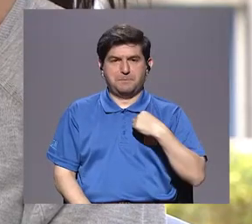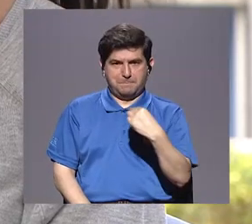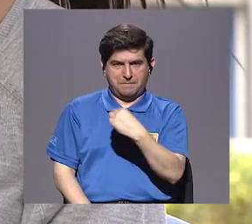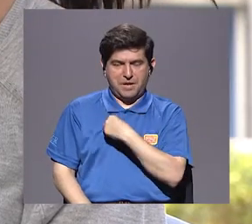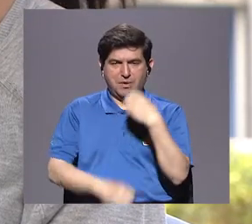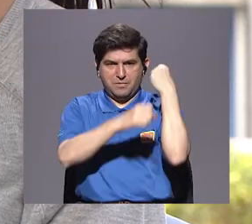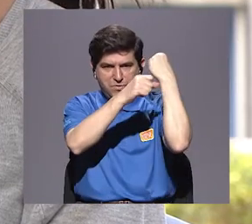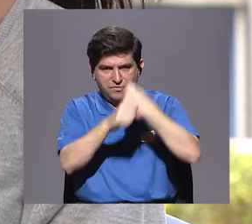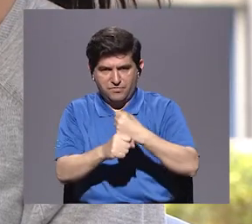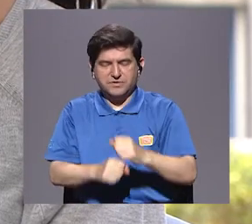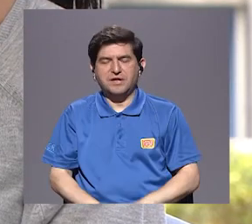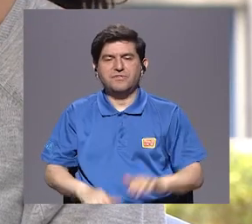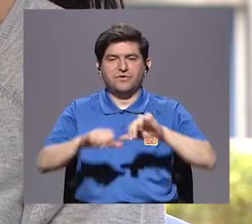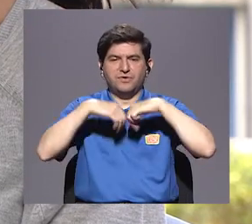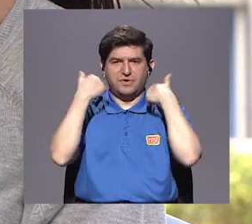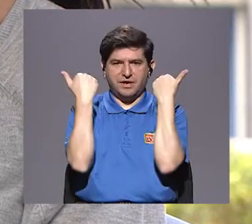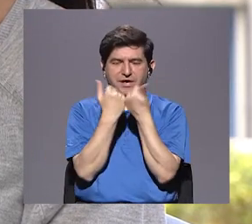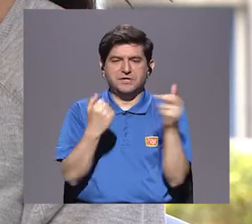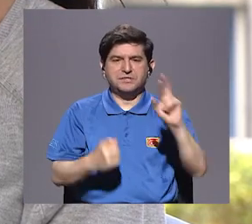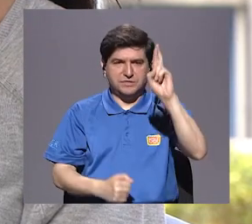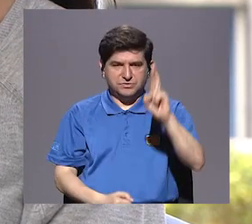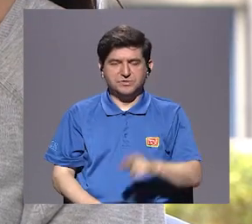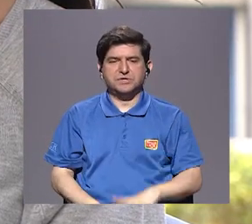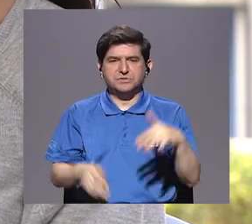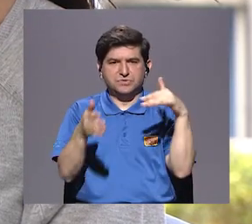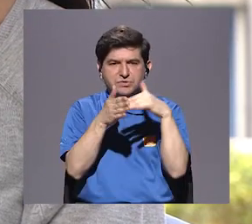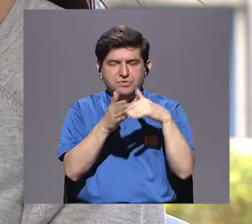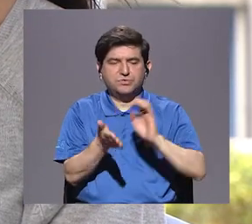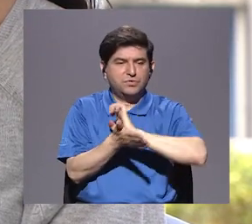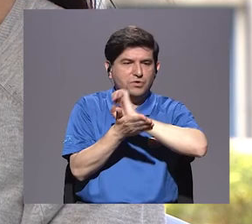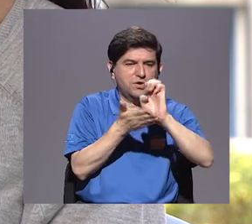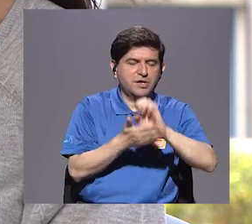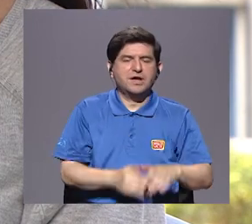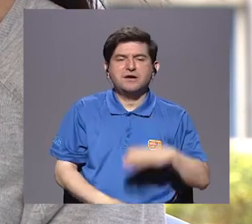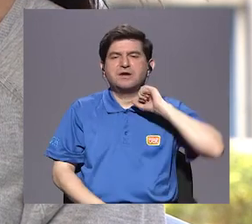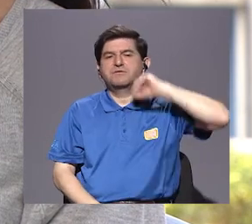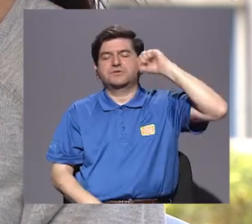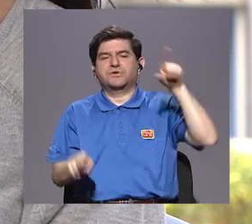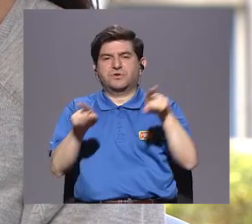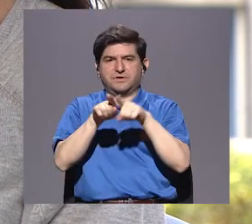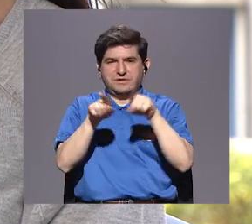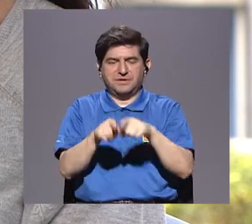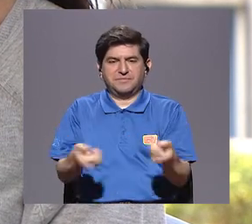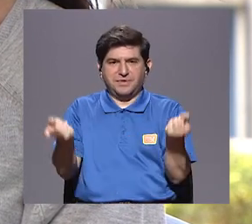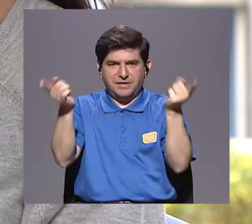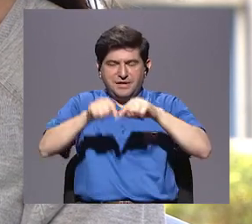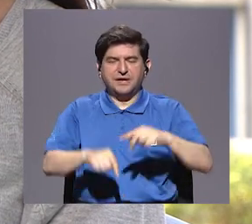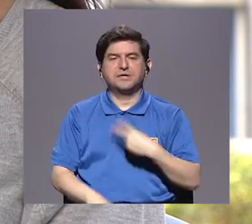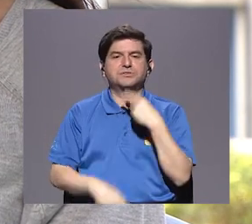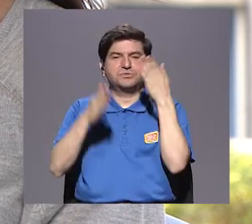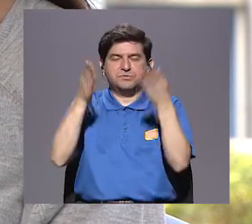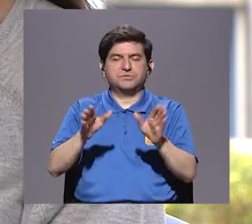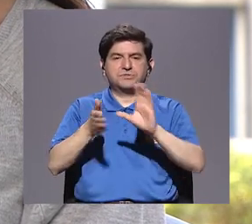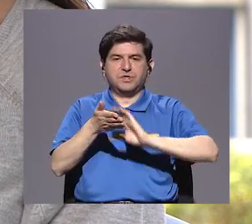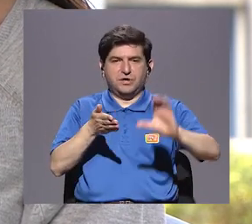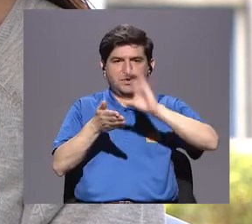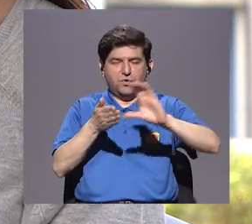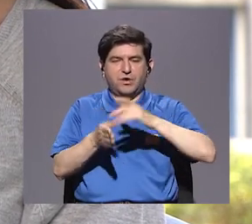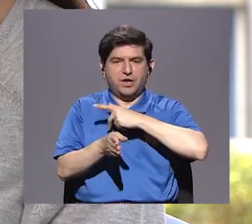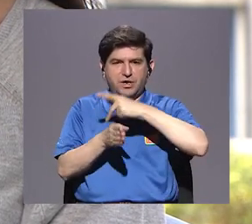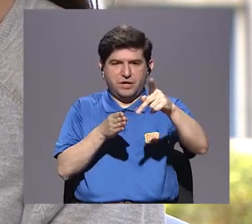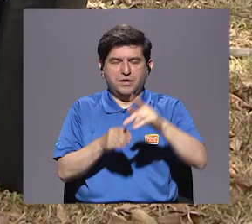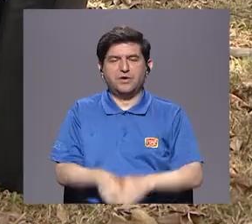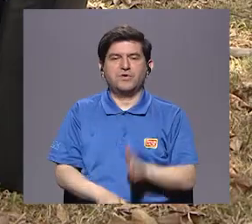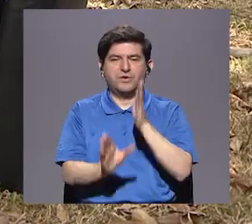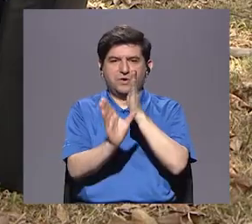miembro fundadora de la Asociación Costarricense de Estudio y Prevención del Suicidio y es también, en este caso, vocera del Colegio de